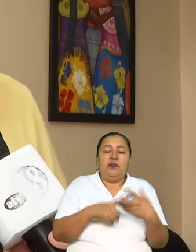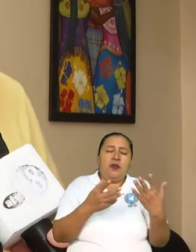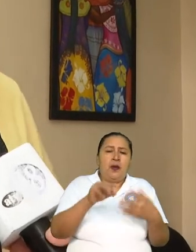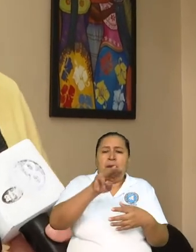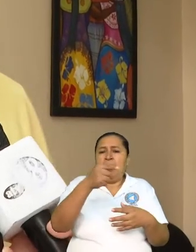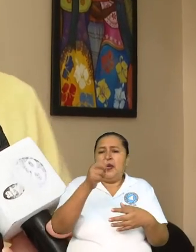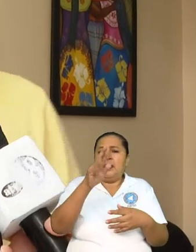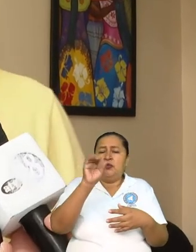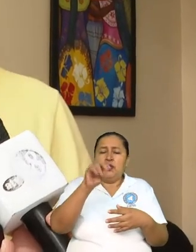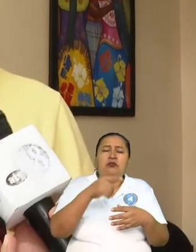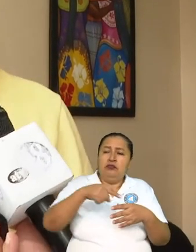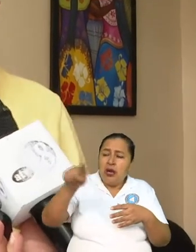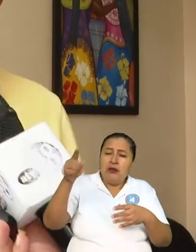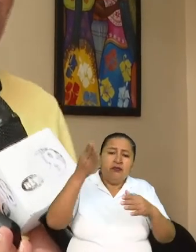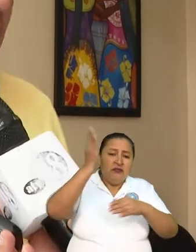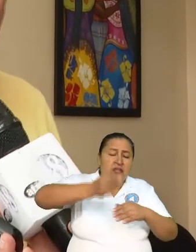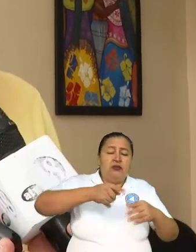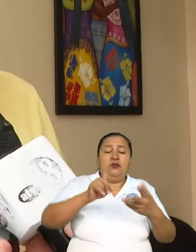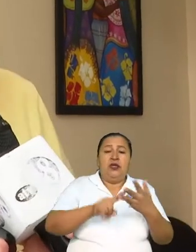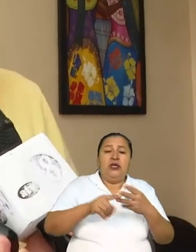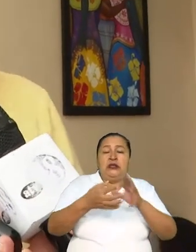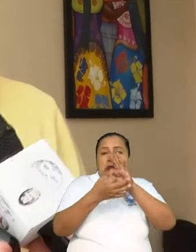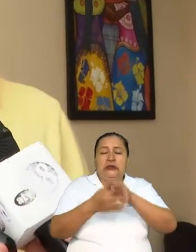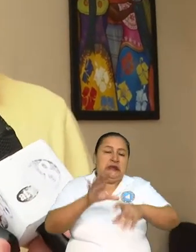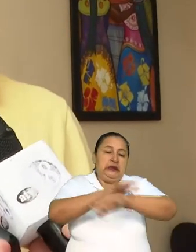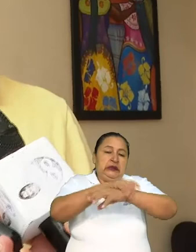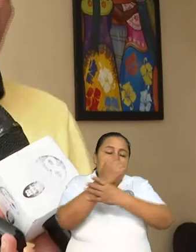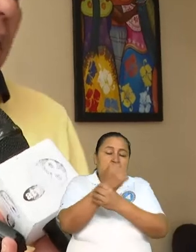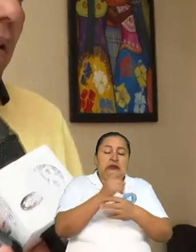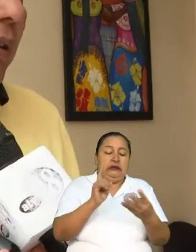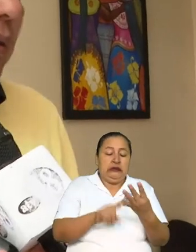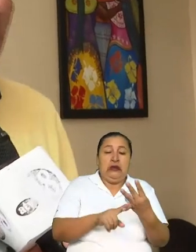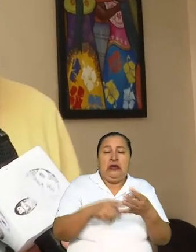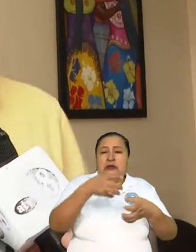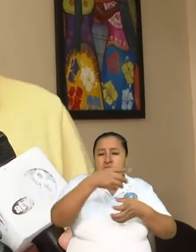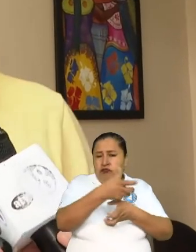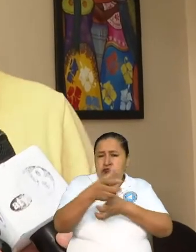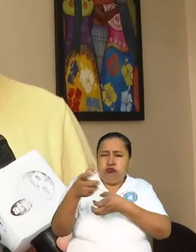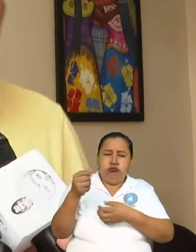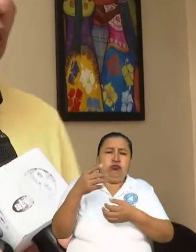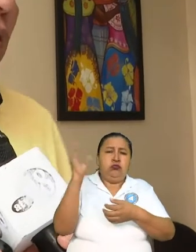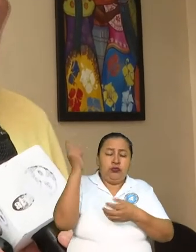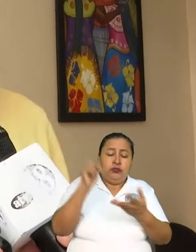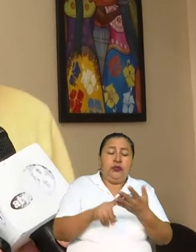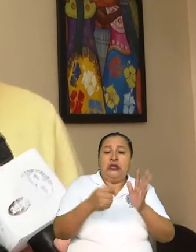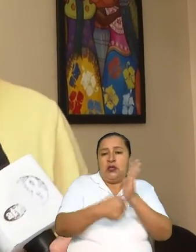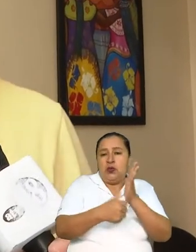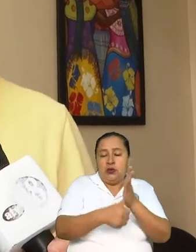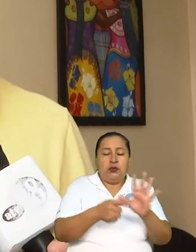migración y extranjería, sistemas penitenciarios, bomberos,